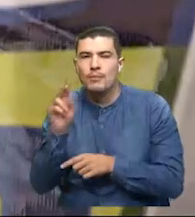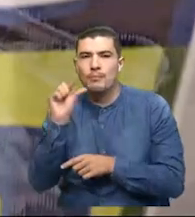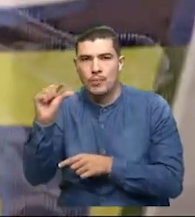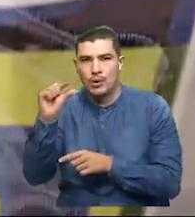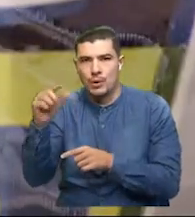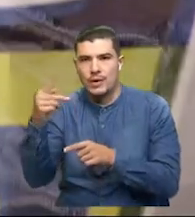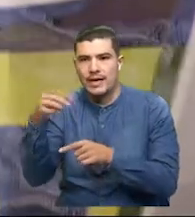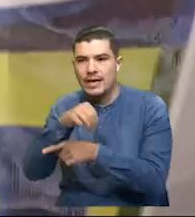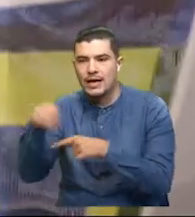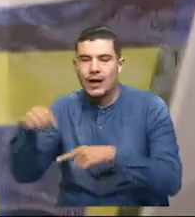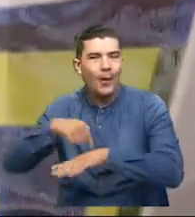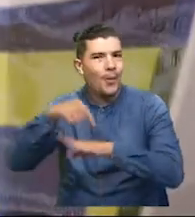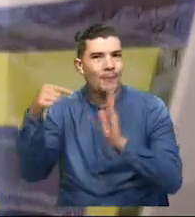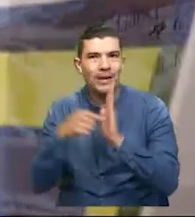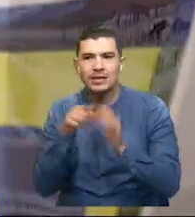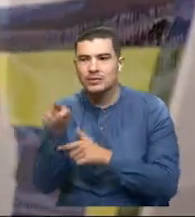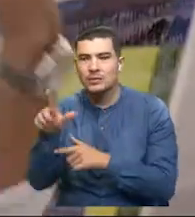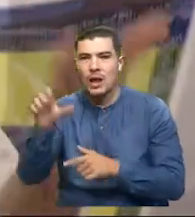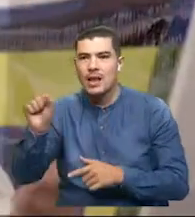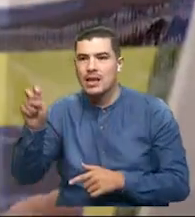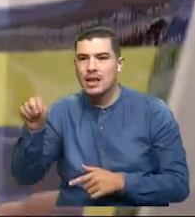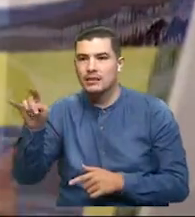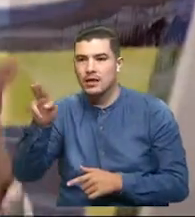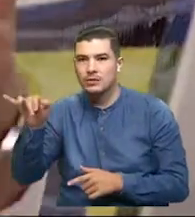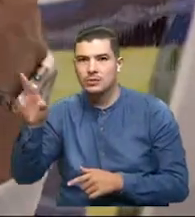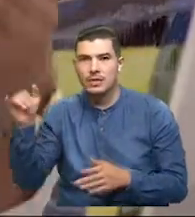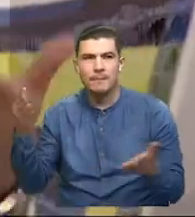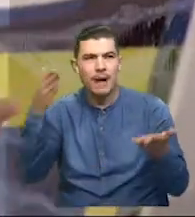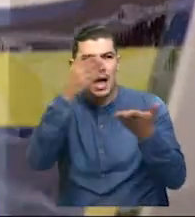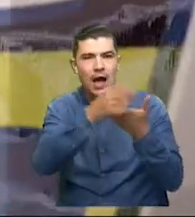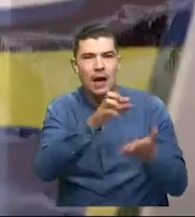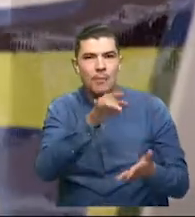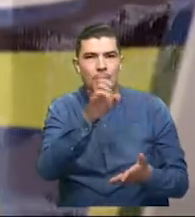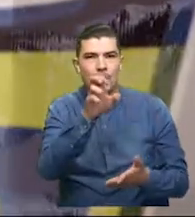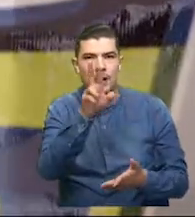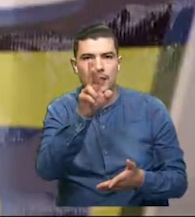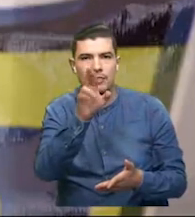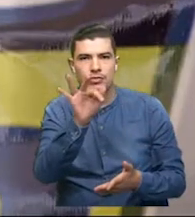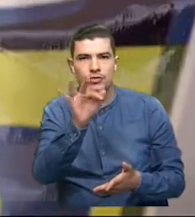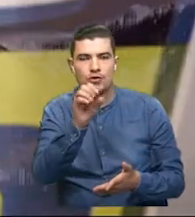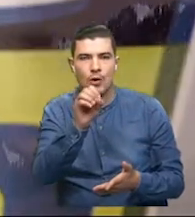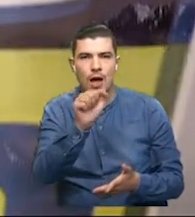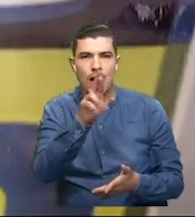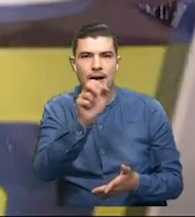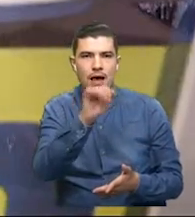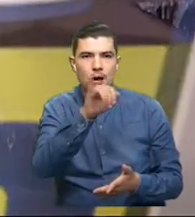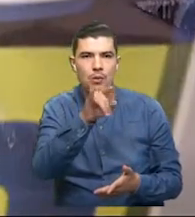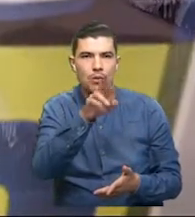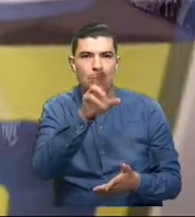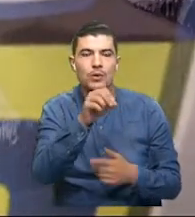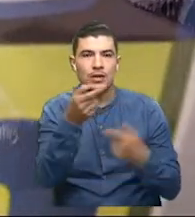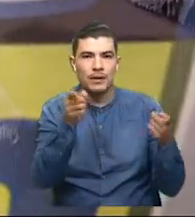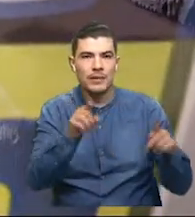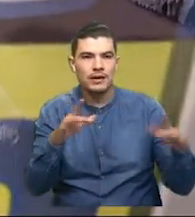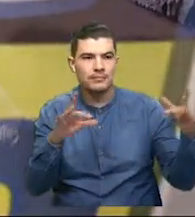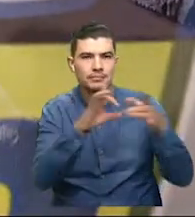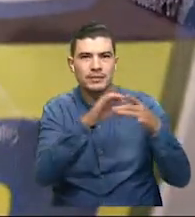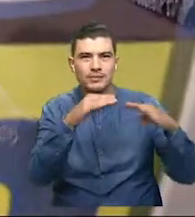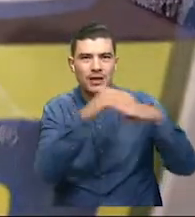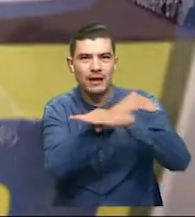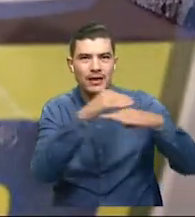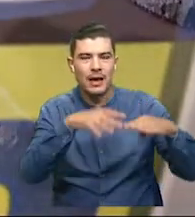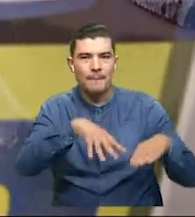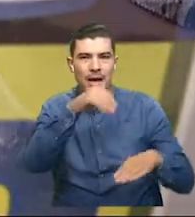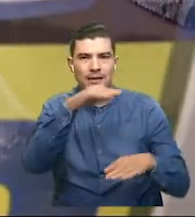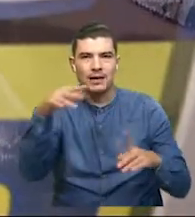tener totalmente pavimentado Landázuri hasta Puerto Araújo, que nos conecta con la transversal del Magdalena Medio, pero tenemos dificultades entre